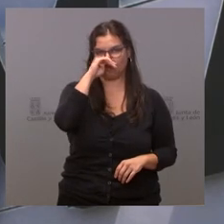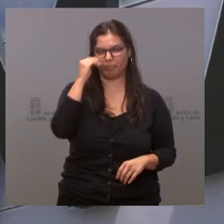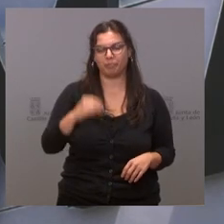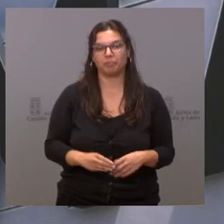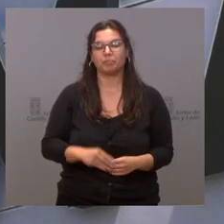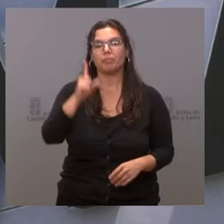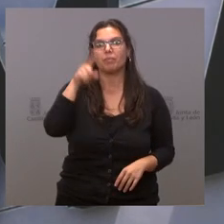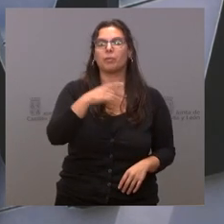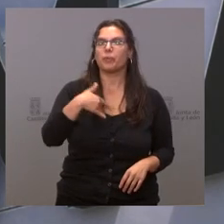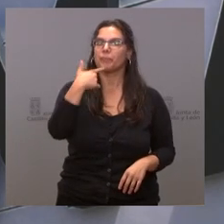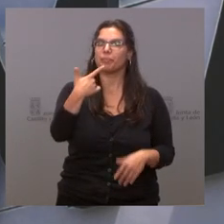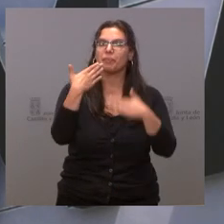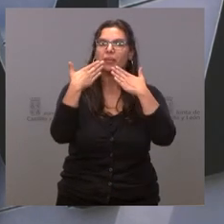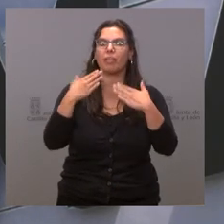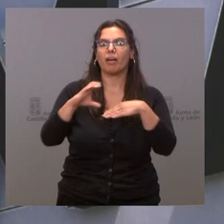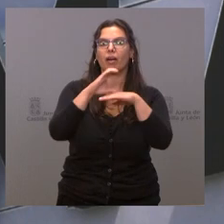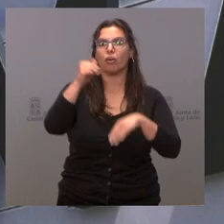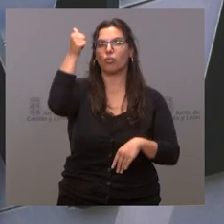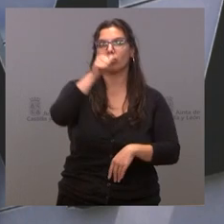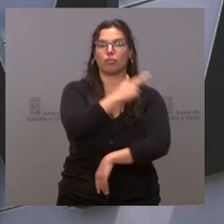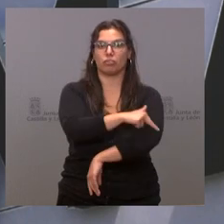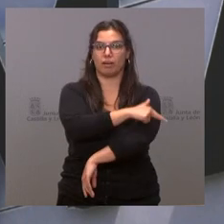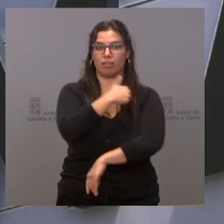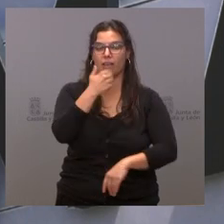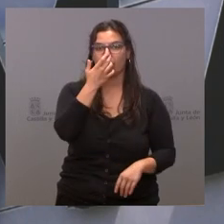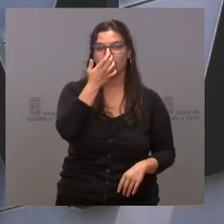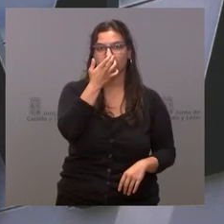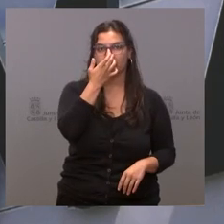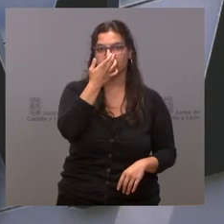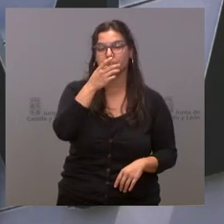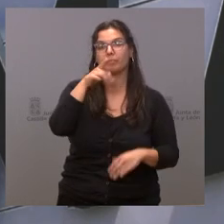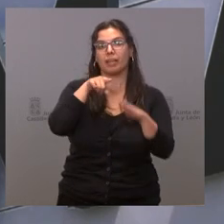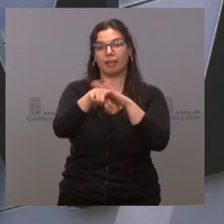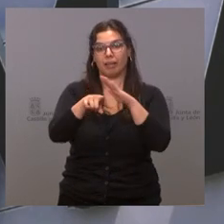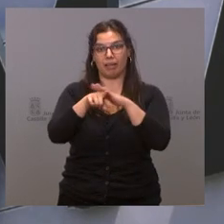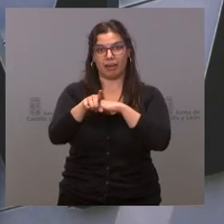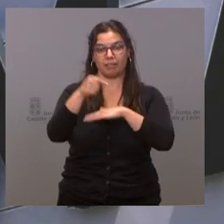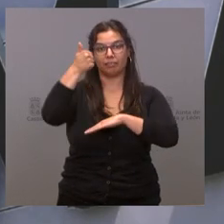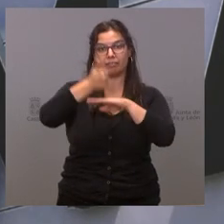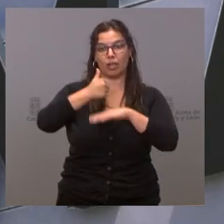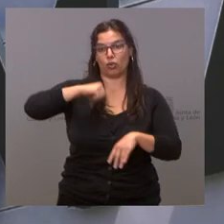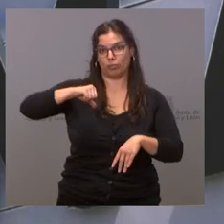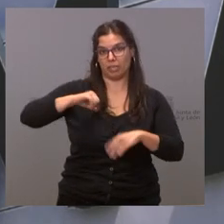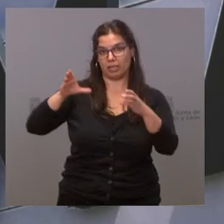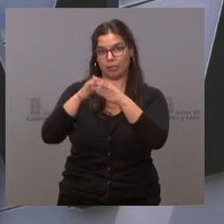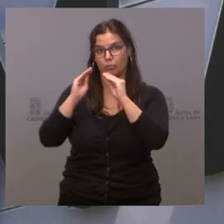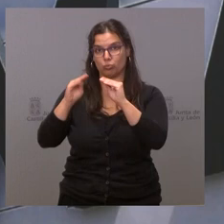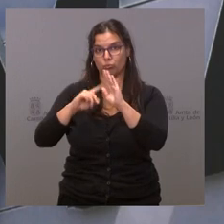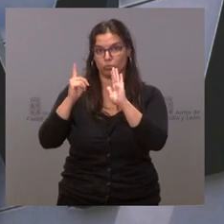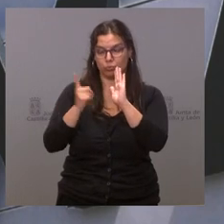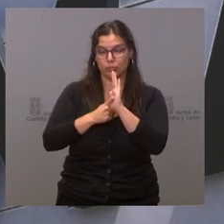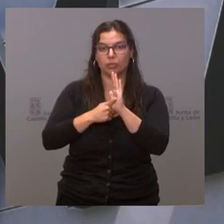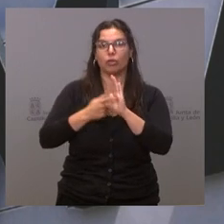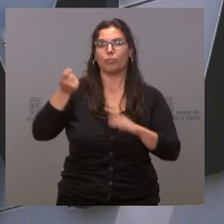también al consejero de sanidad al gerente del hospital y todo su equipo a todos los profesionales del